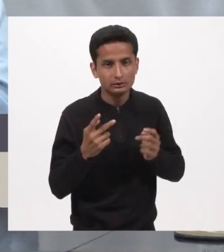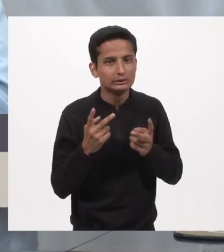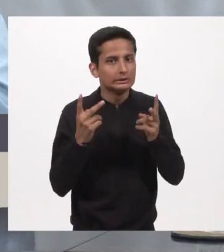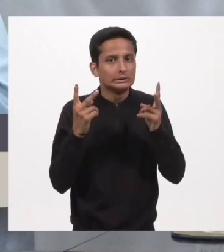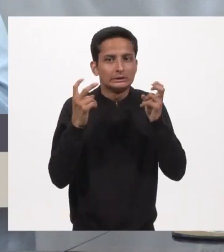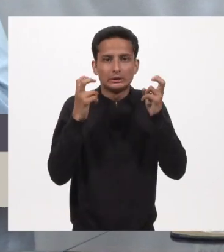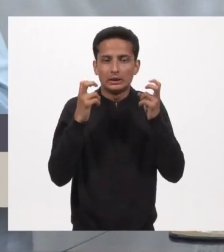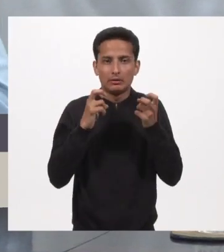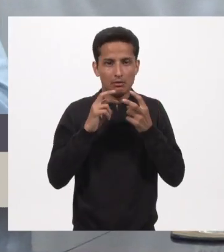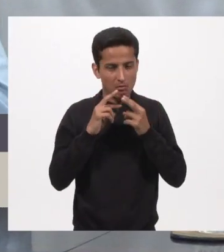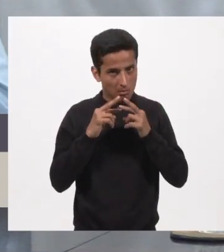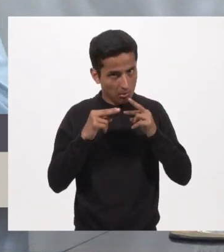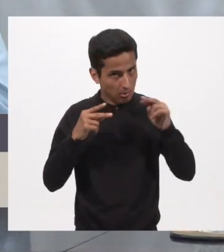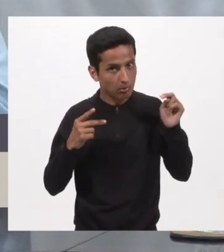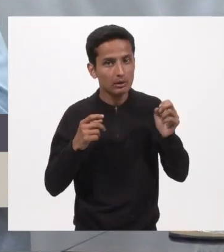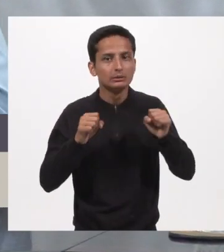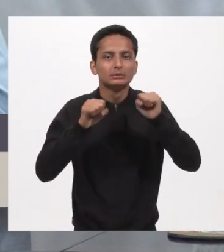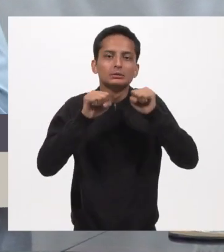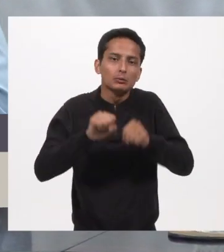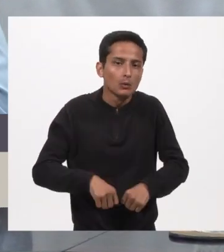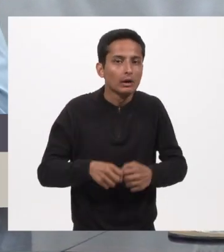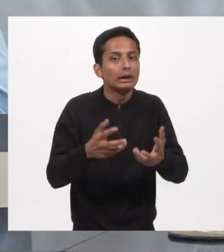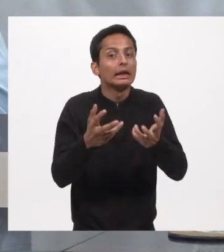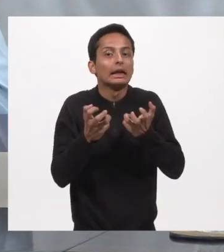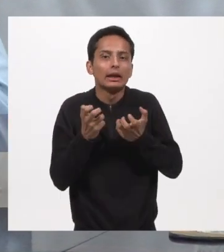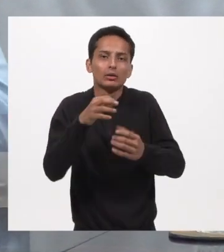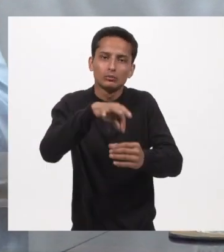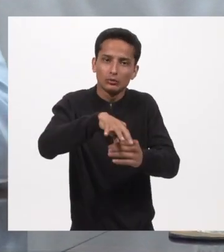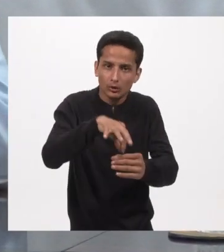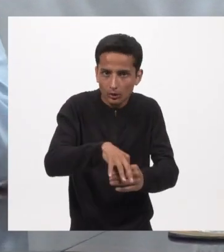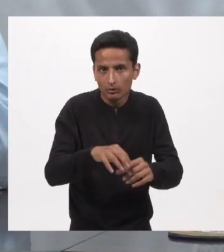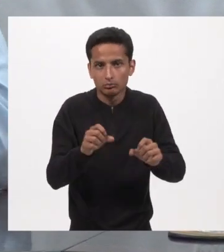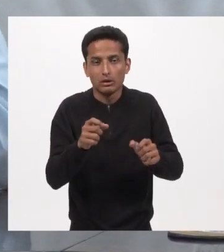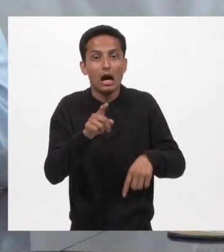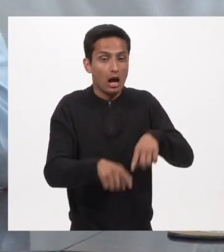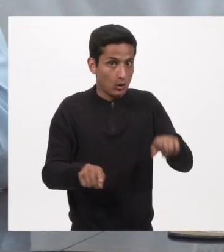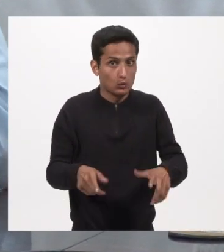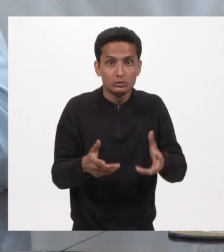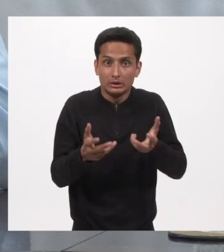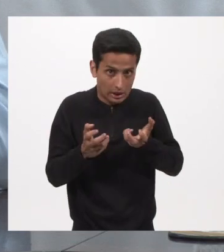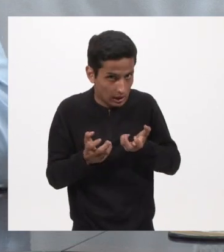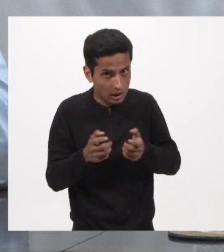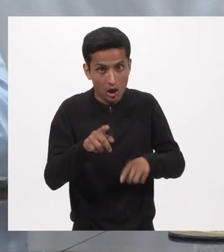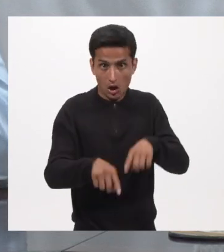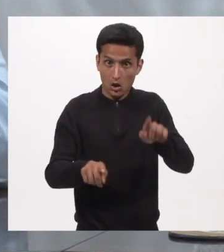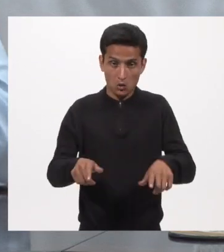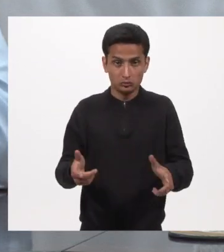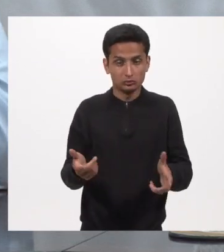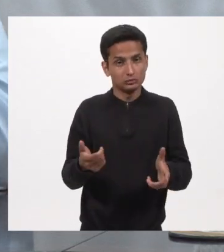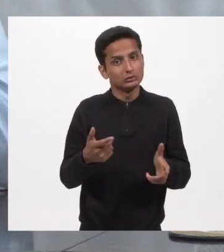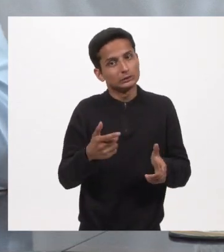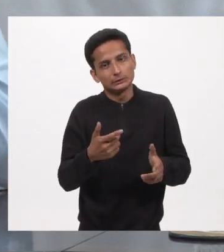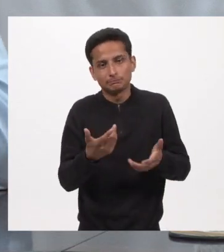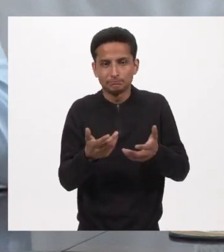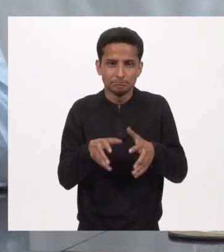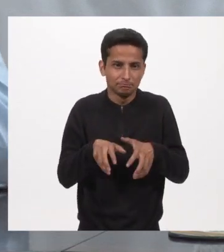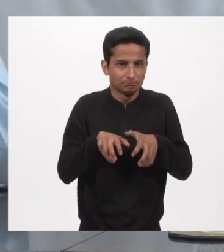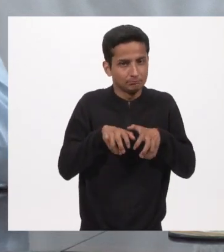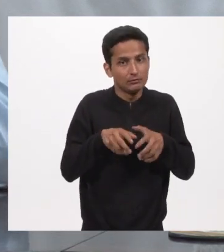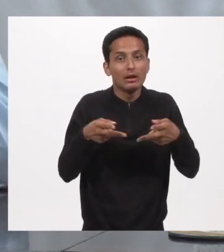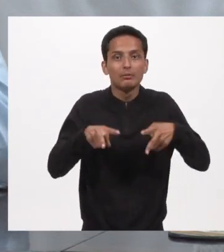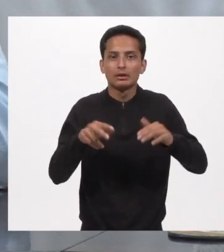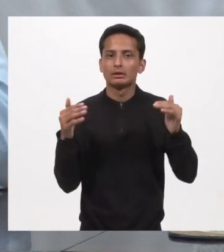en detrimento de una consulta popular, por muchos muy sentida, y por otro lado,